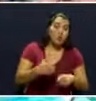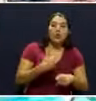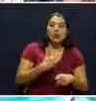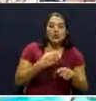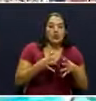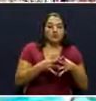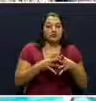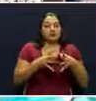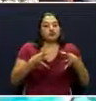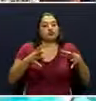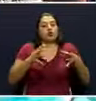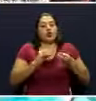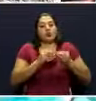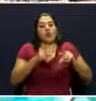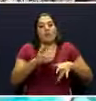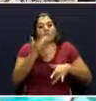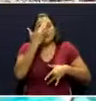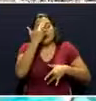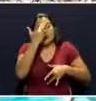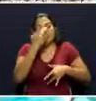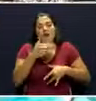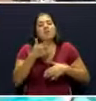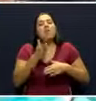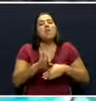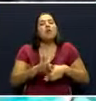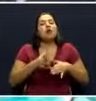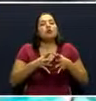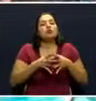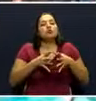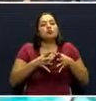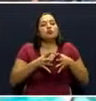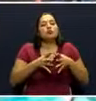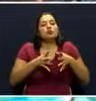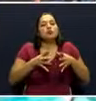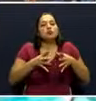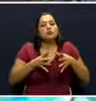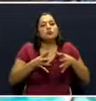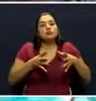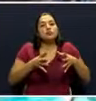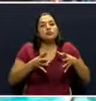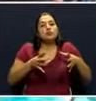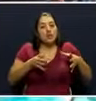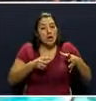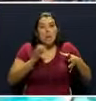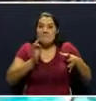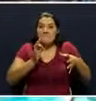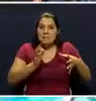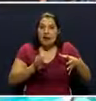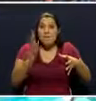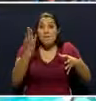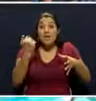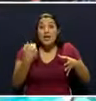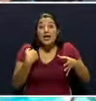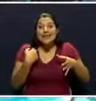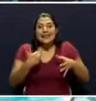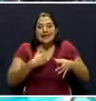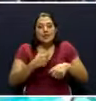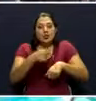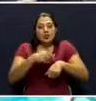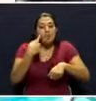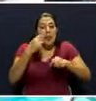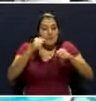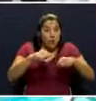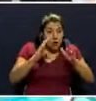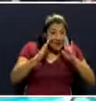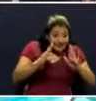aumento de casos, digamos que lento, pero ahí va sostenido, está bien porque vamos detectando los casos, los vamos tratando de forma temprana,